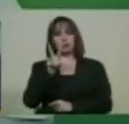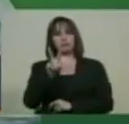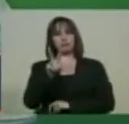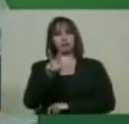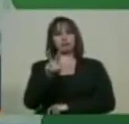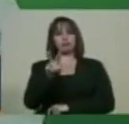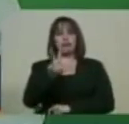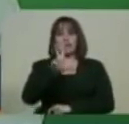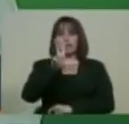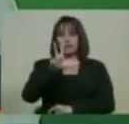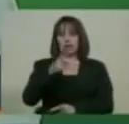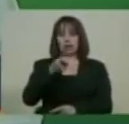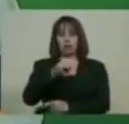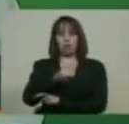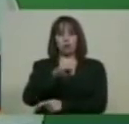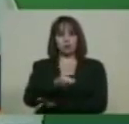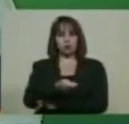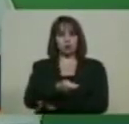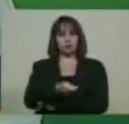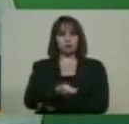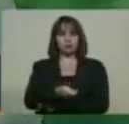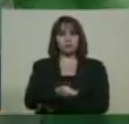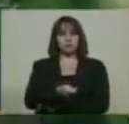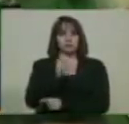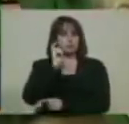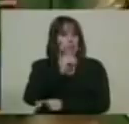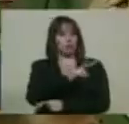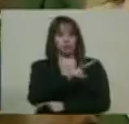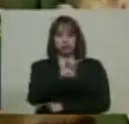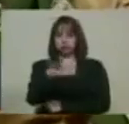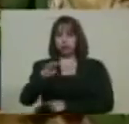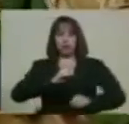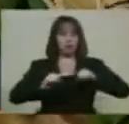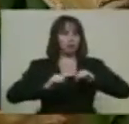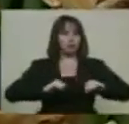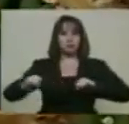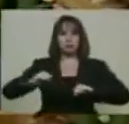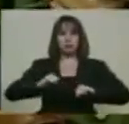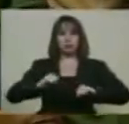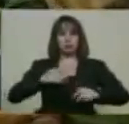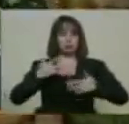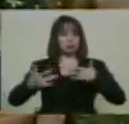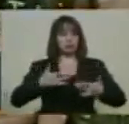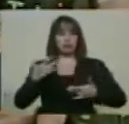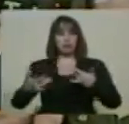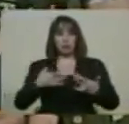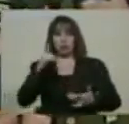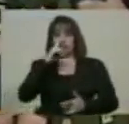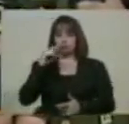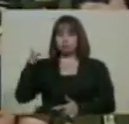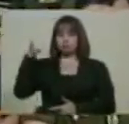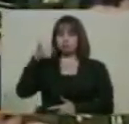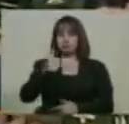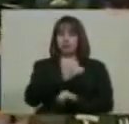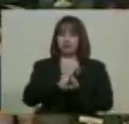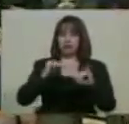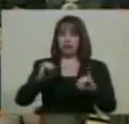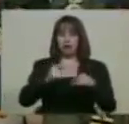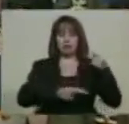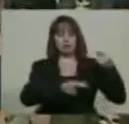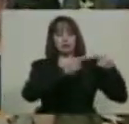estas tres promociones, verlas en el movimiento dinámico de las décadas finales del siglo